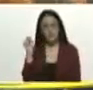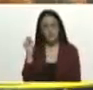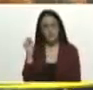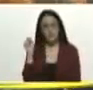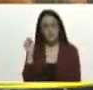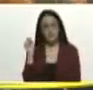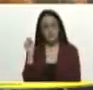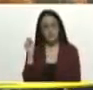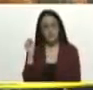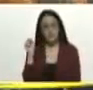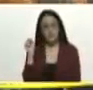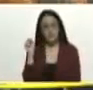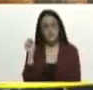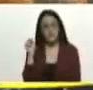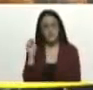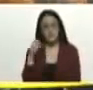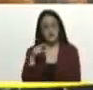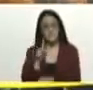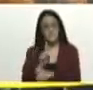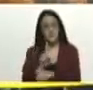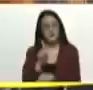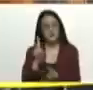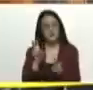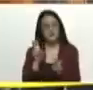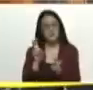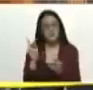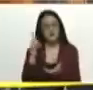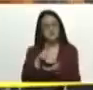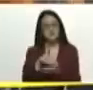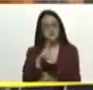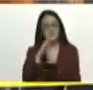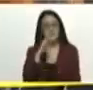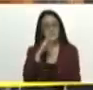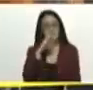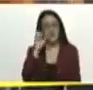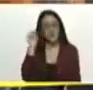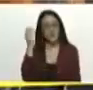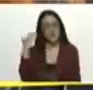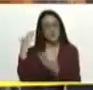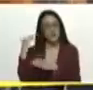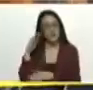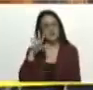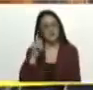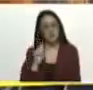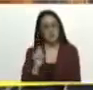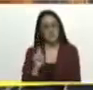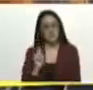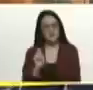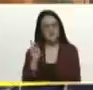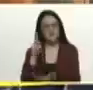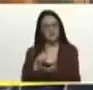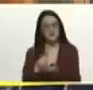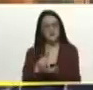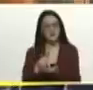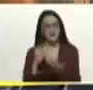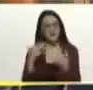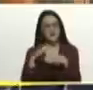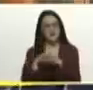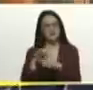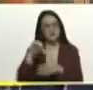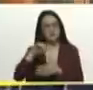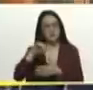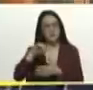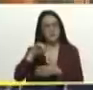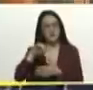Es el primer paso del regreso de Maduro, como a mí me pasó hace 5 meses, y el regreso de la integración de